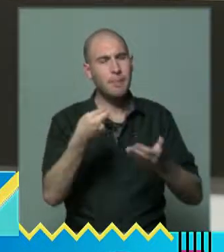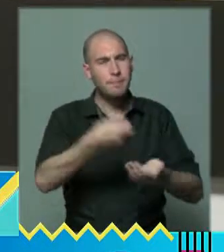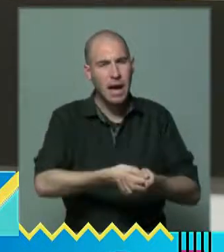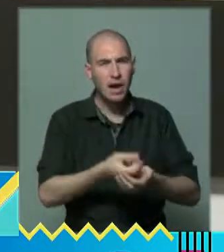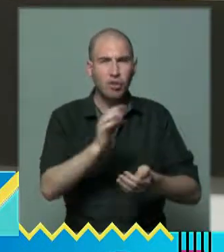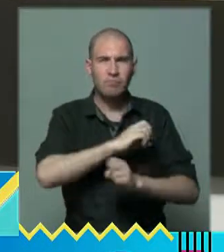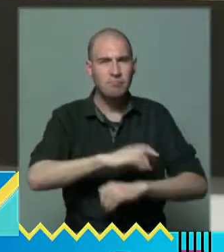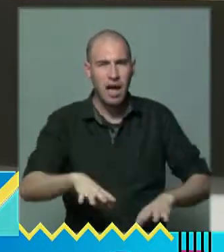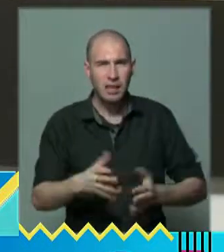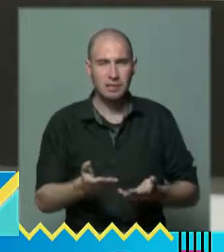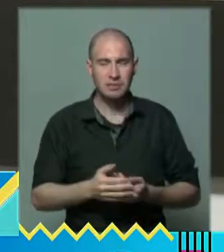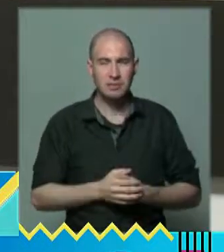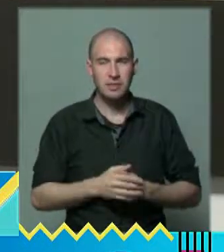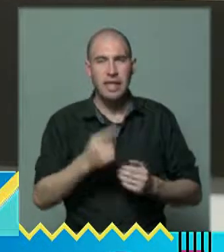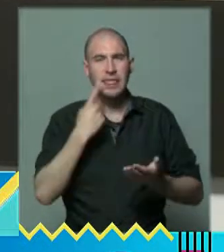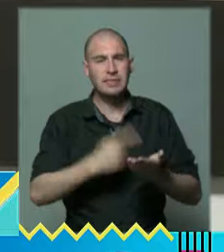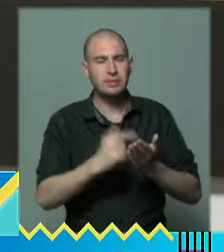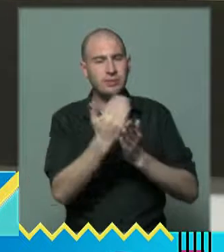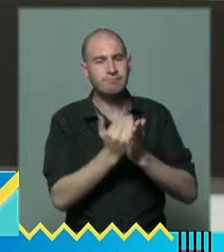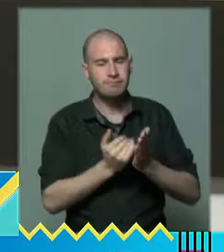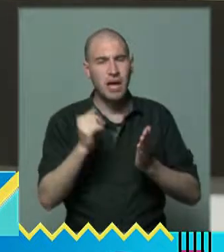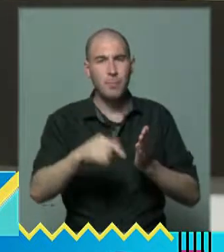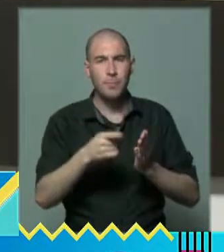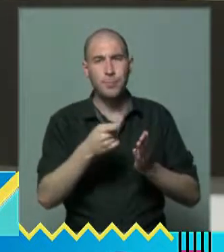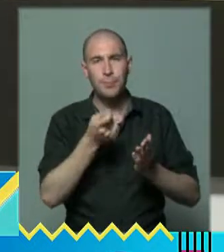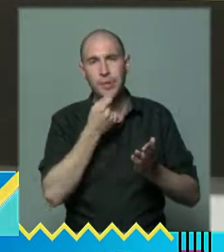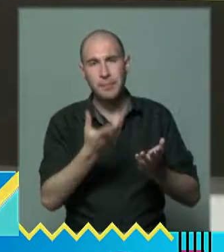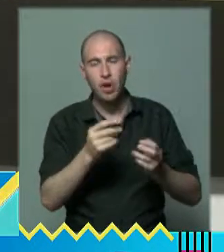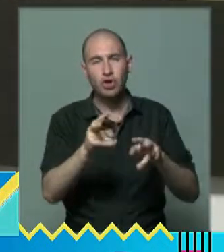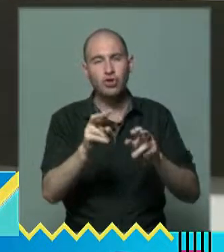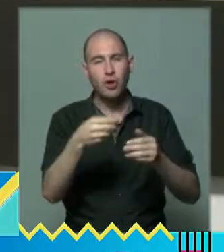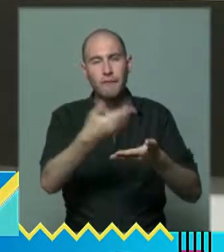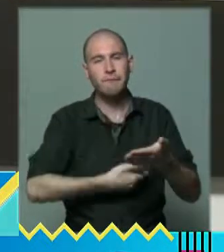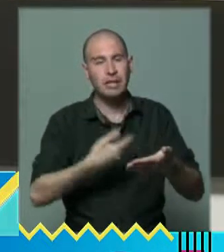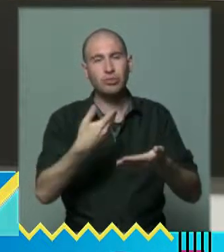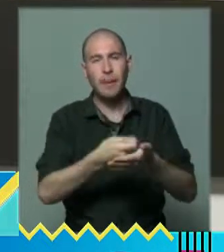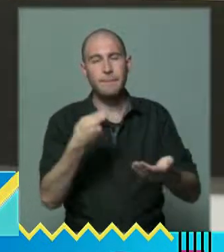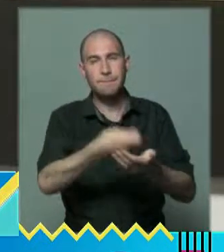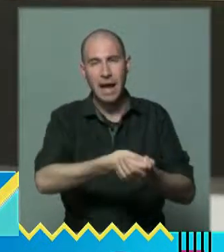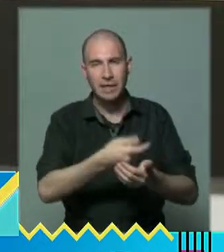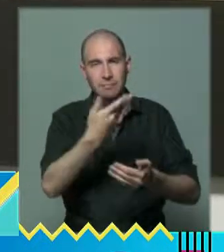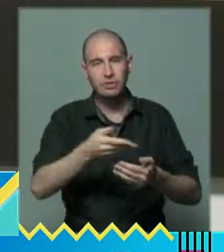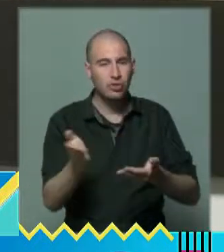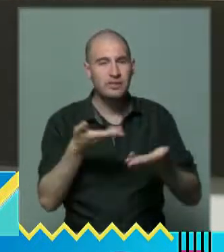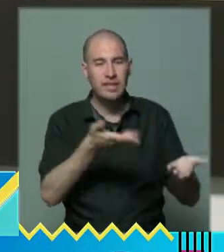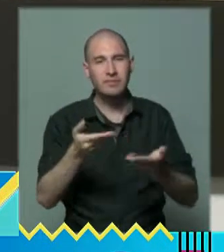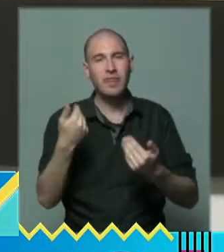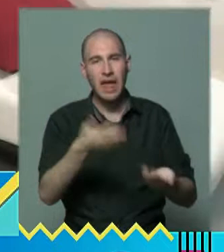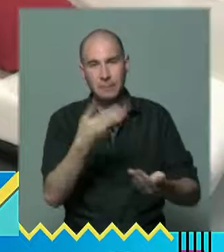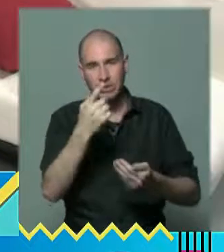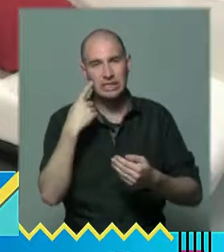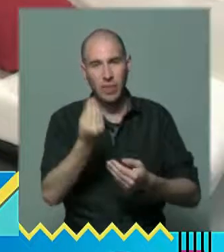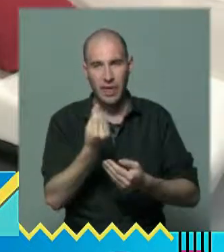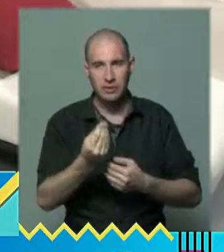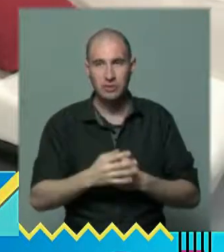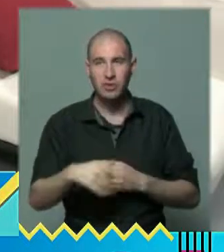está mal, qué medidas se tienen en cuenta a la hora de cobrarnos o facturarnos en los distintos servicios que nos prestan como ciudadanos. Es